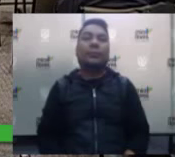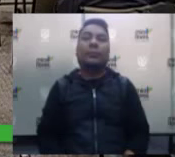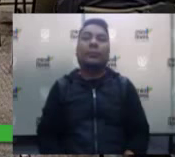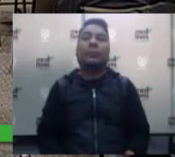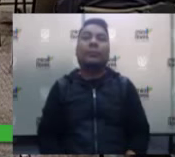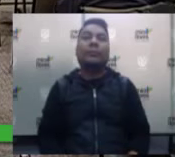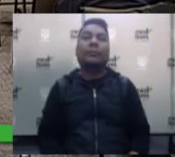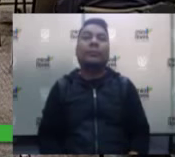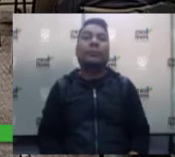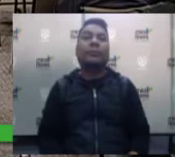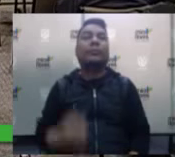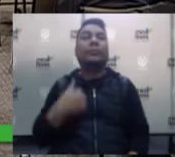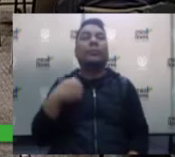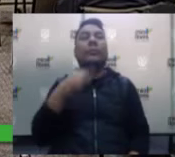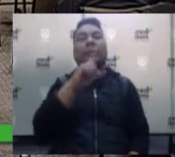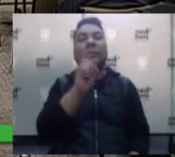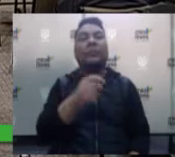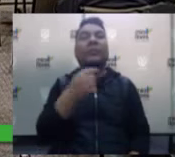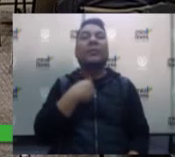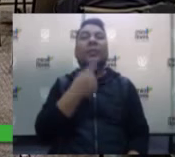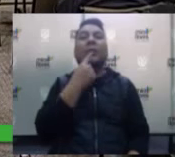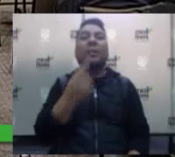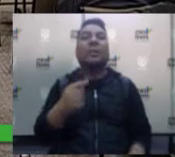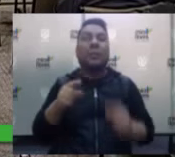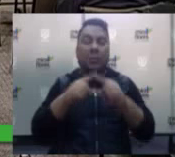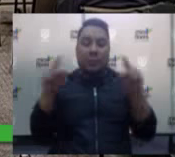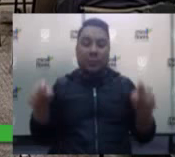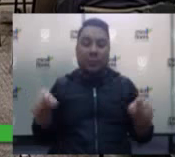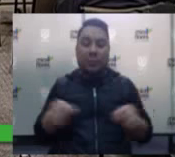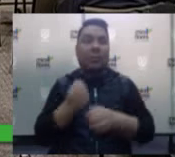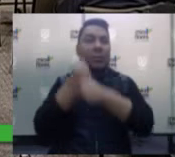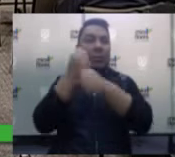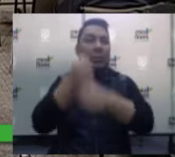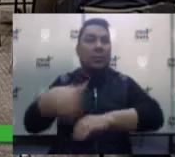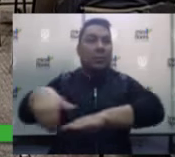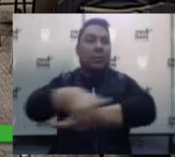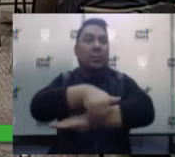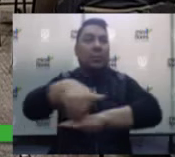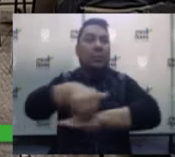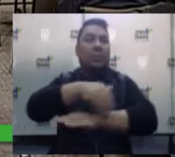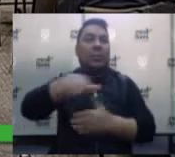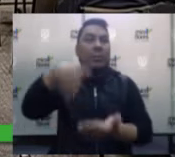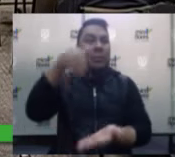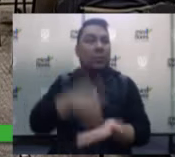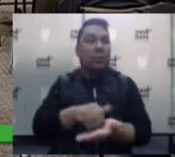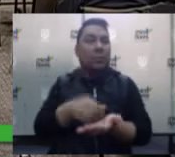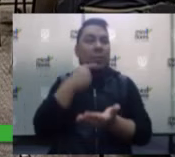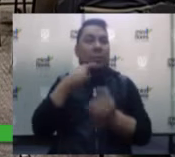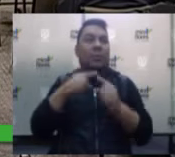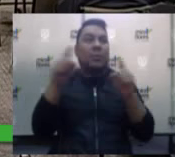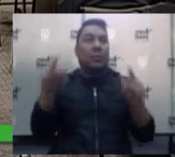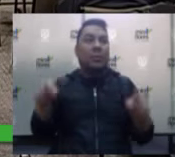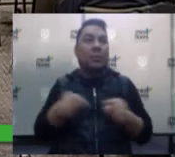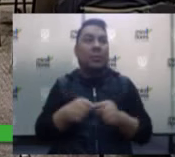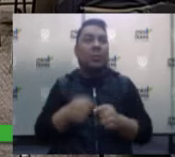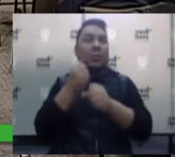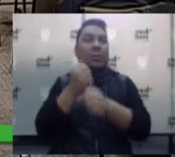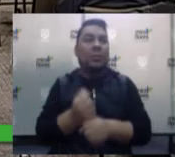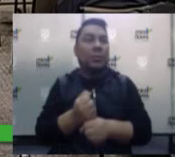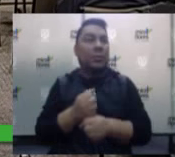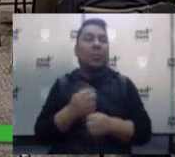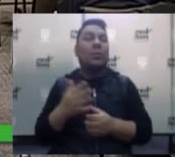Quisiera repetir, yo me refiero a los paneles que están en la berma central de la avenida Arequipa, los paneles de propaganda. En la berma central en la